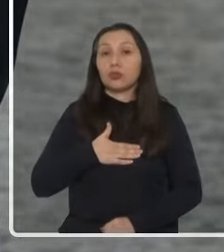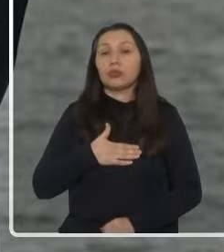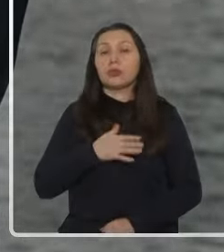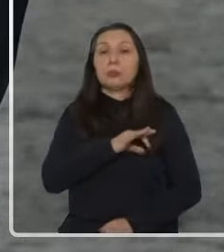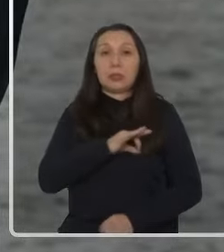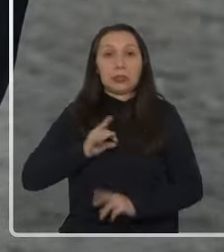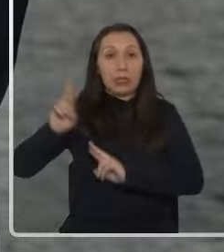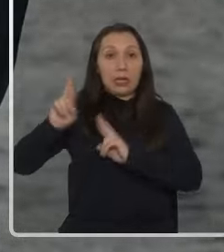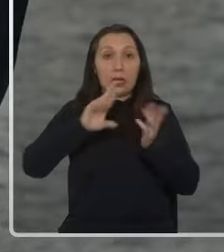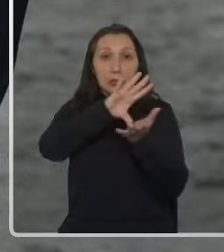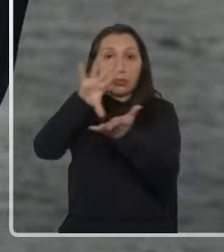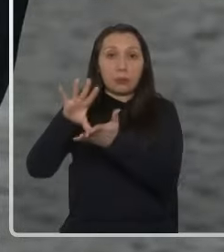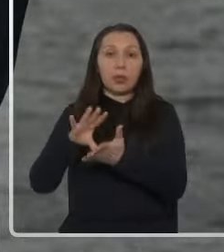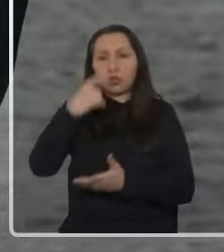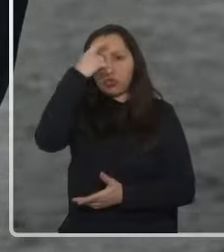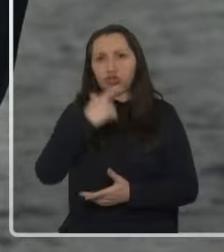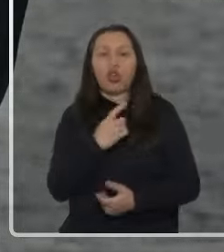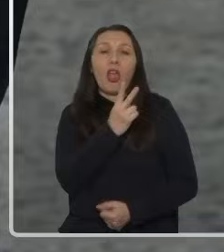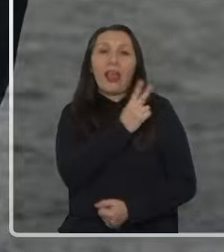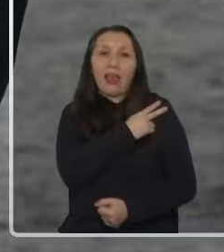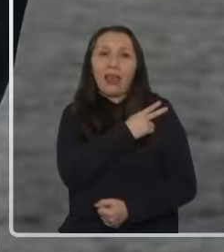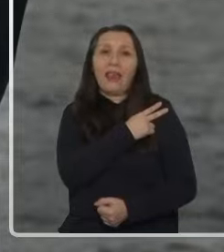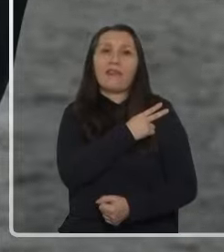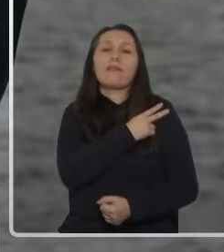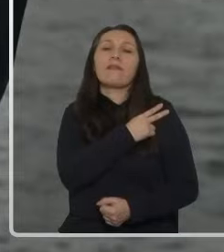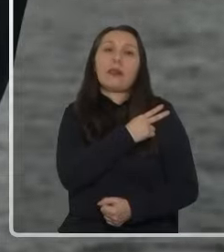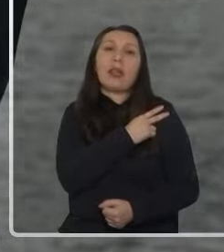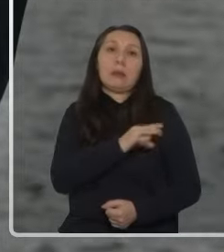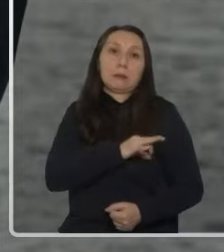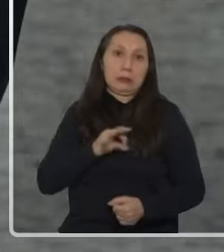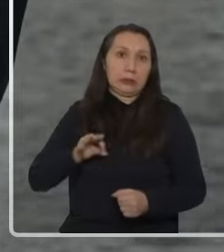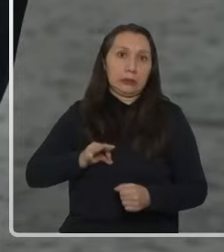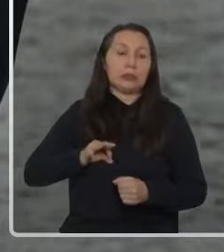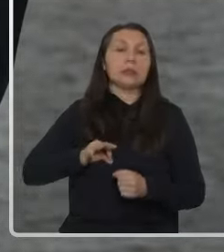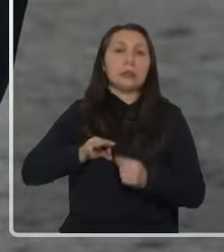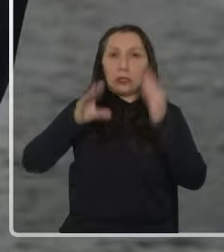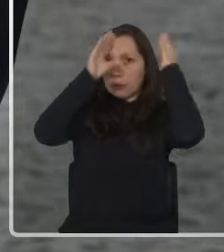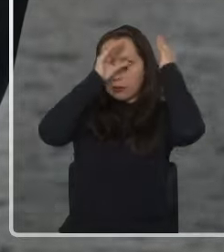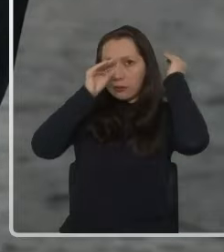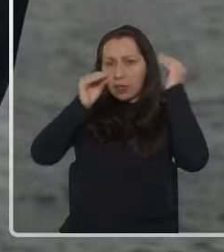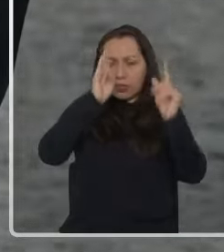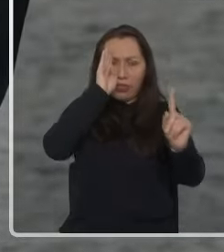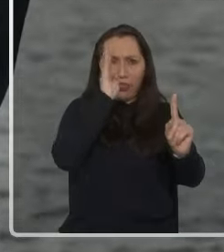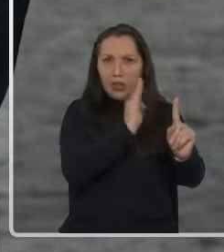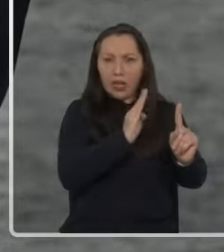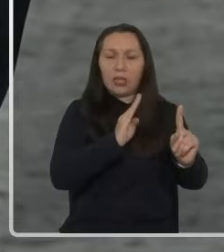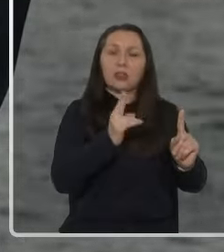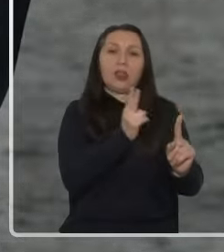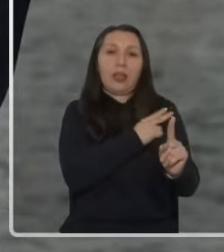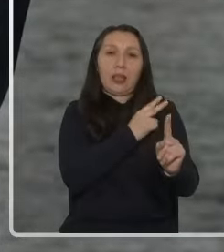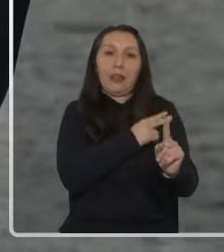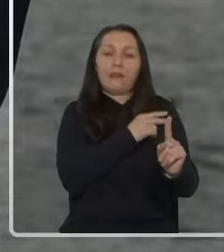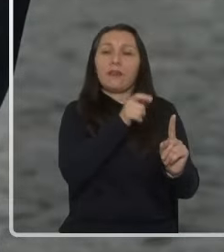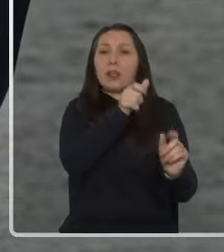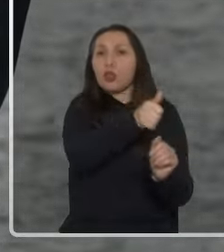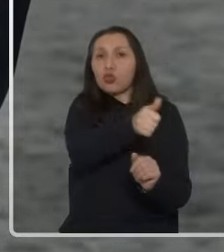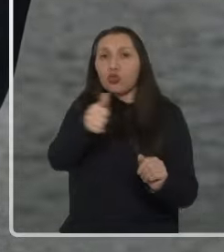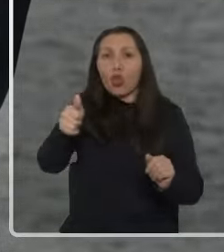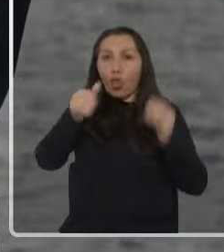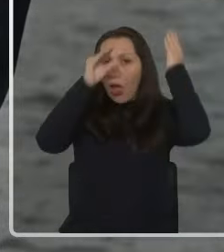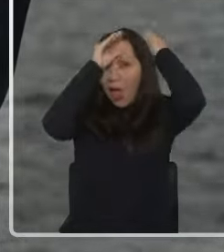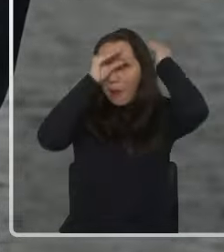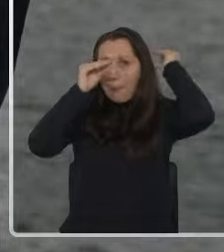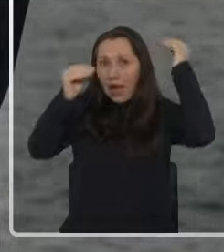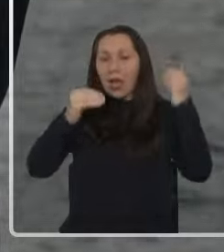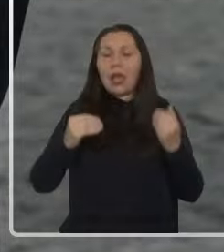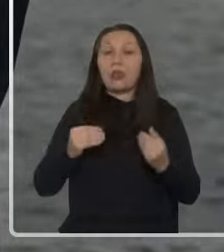de ministro de Relaciones Exteriores soy el jefe de la Cancillería y soy a su vez el jefe directo de todos los